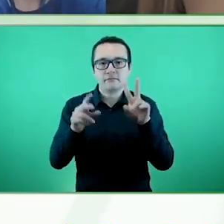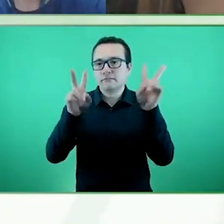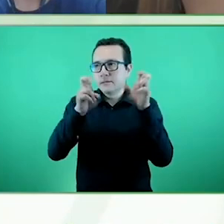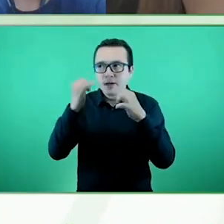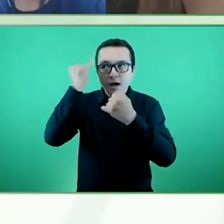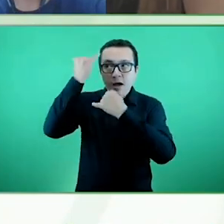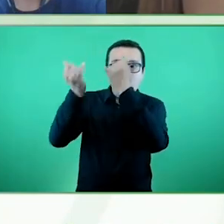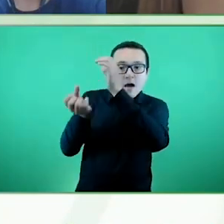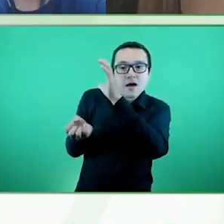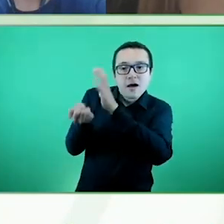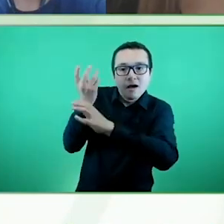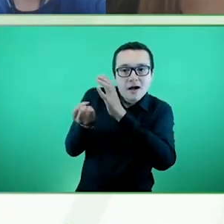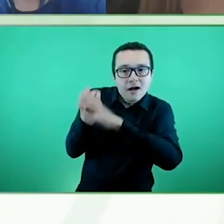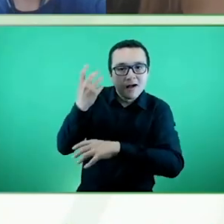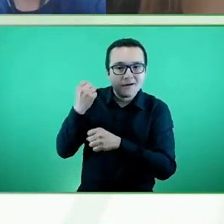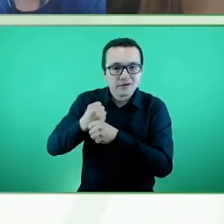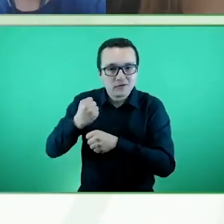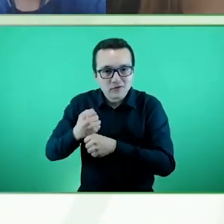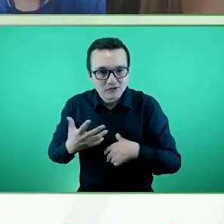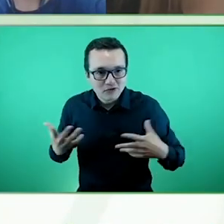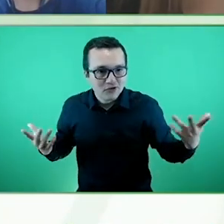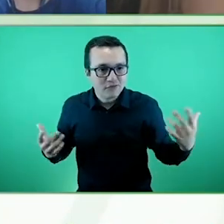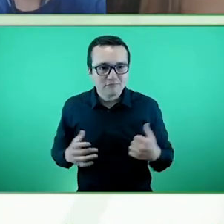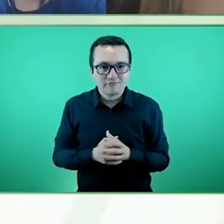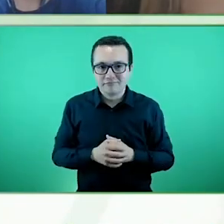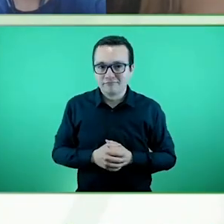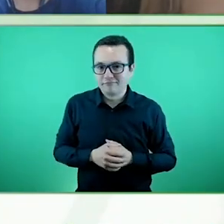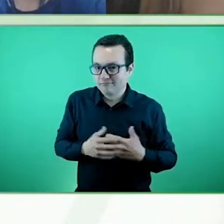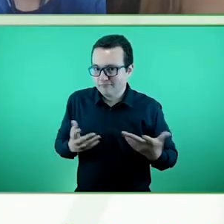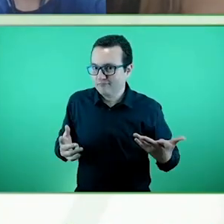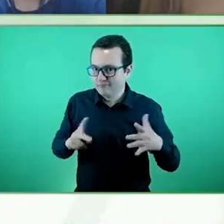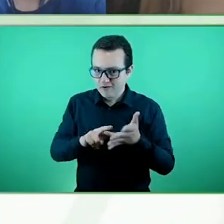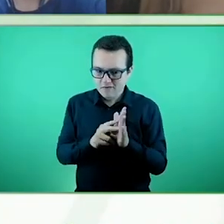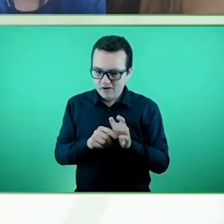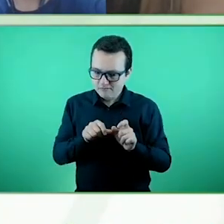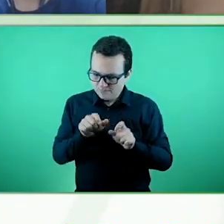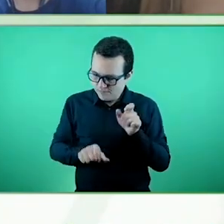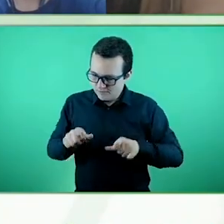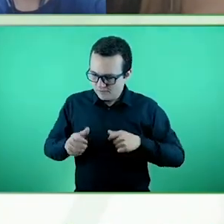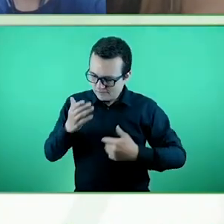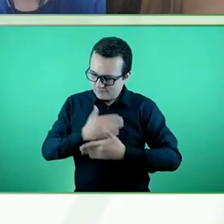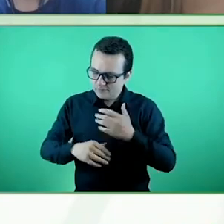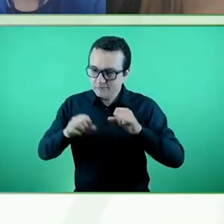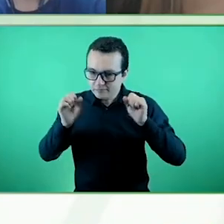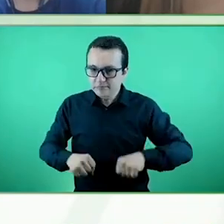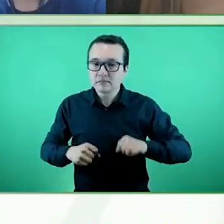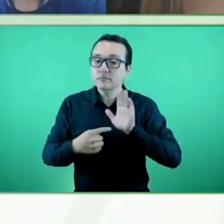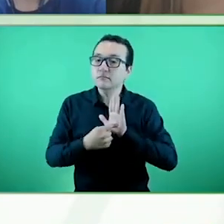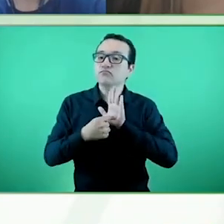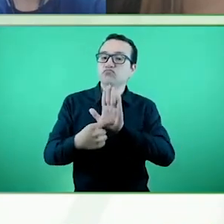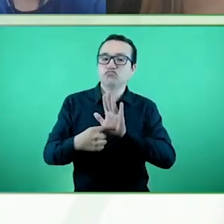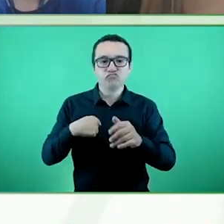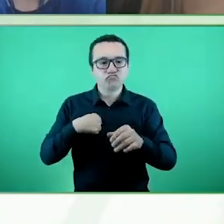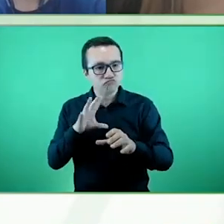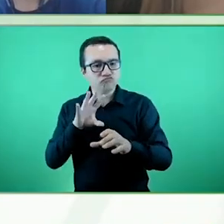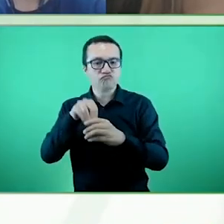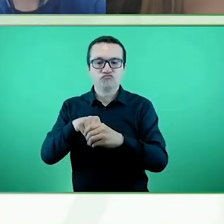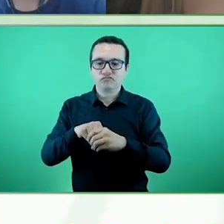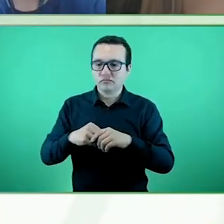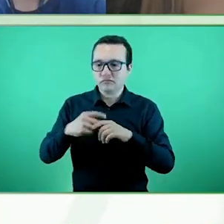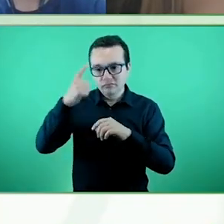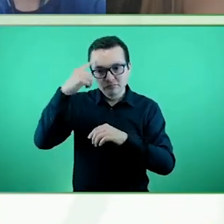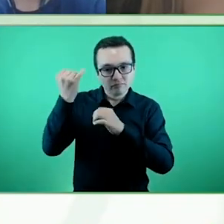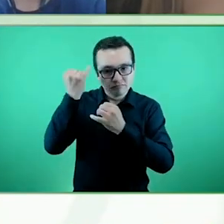las personas con discapacidad demuestren que pueden estar ahí, ¿no?, en el ámbito del emprendimiento como en cualquier otro ámbito.